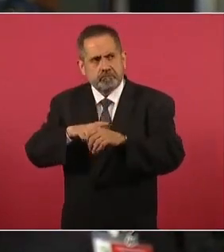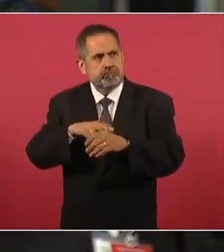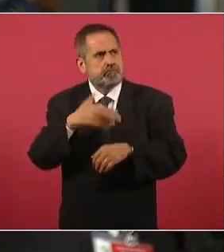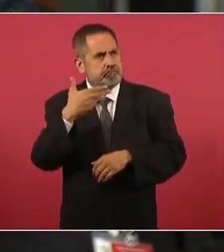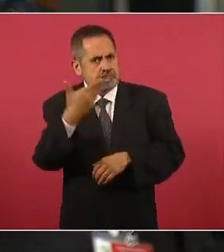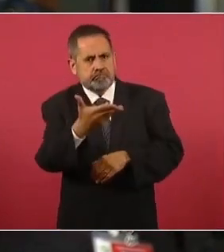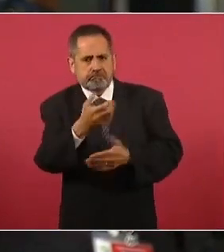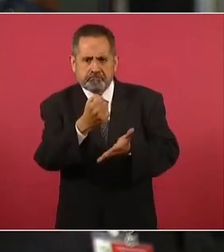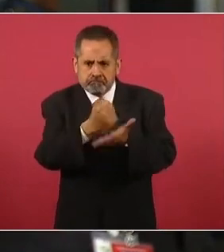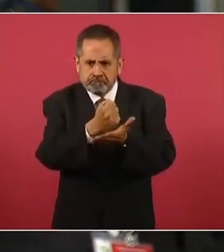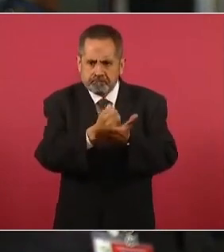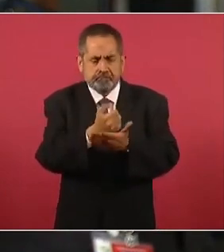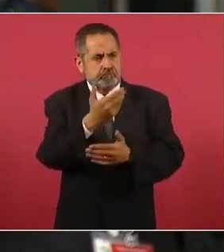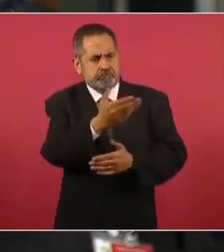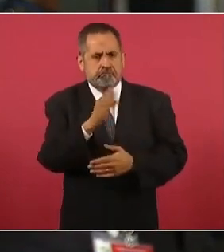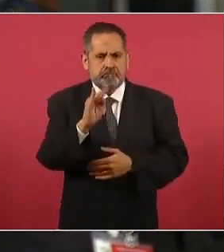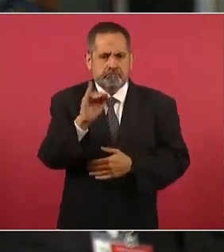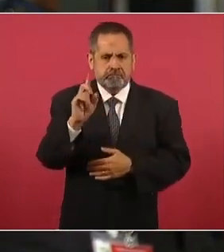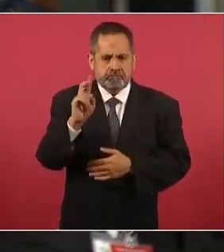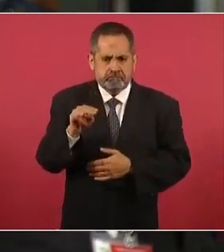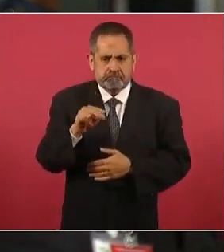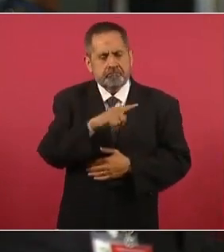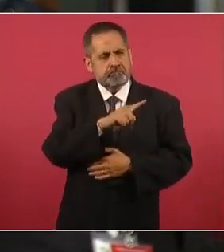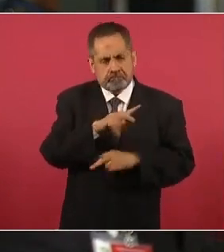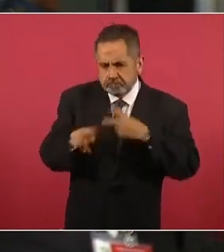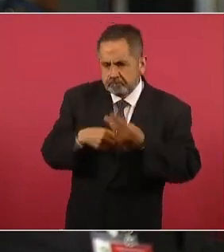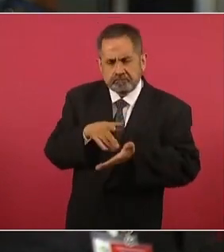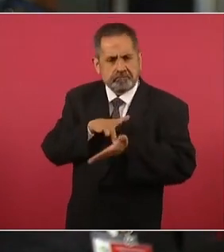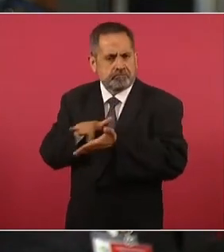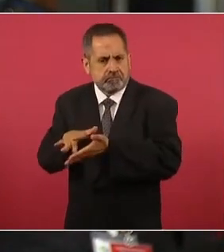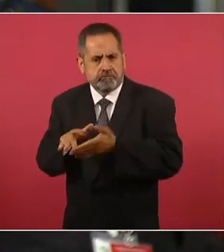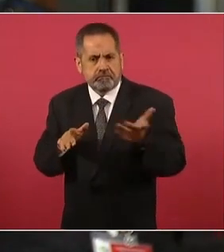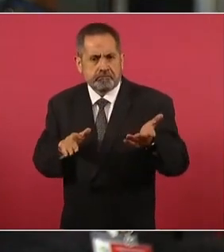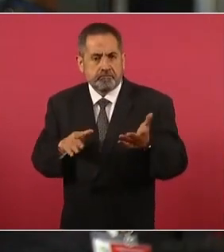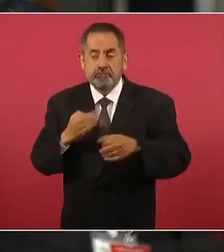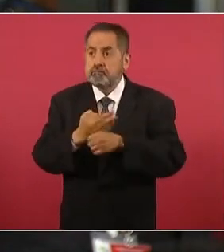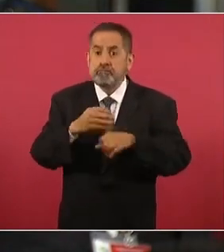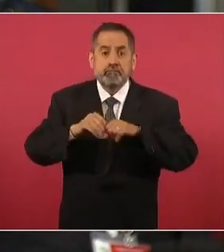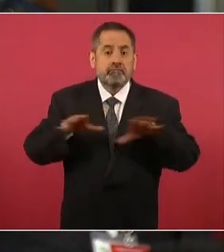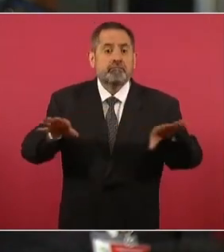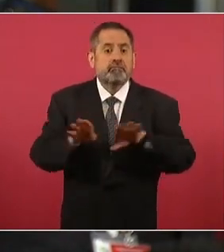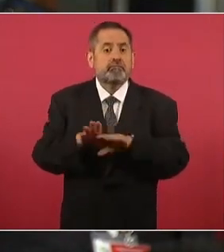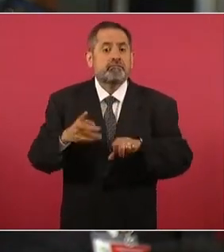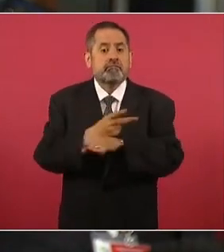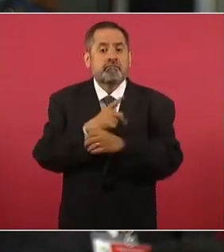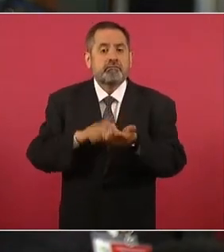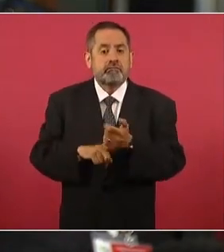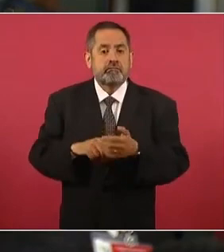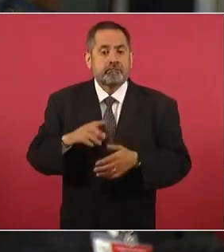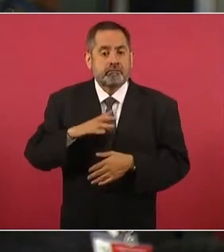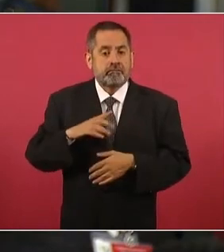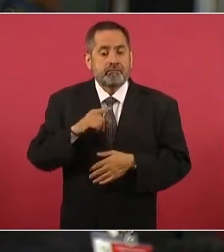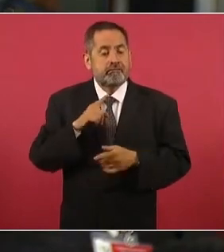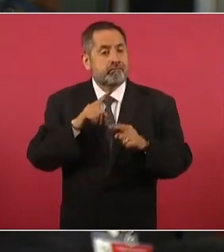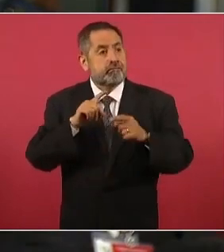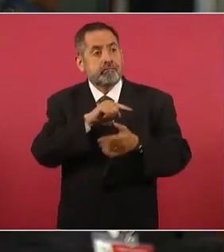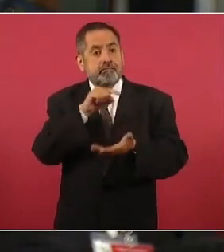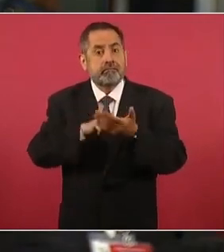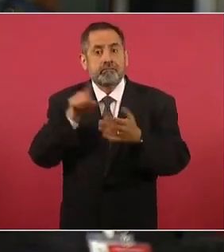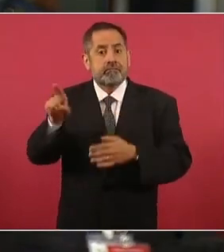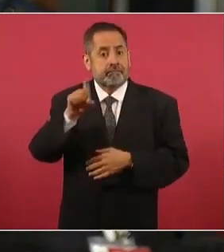exigirle a Joe Biden en estos momentos, en los que además, hay que decirle, es nota de hoy, hay condados en